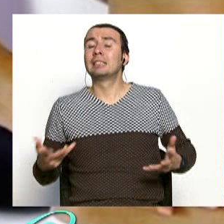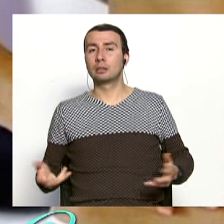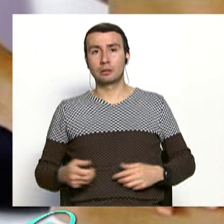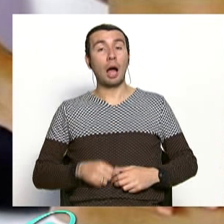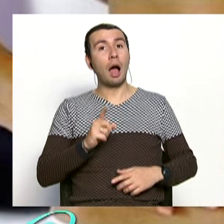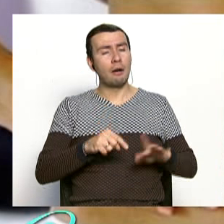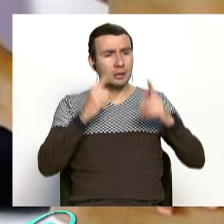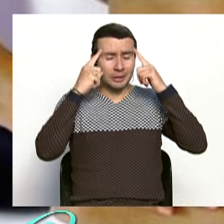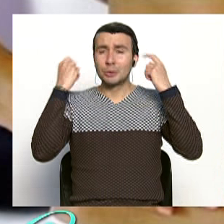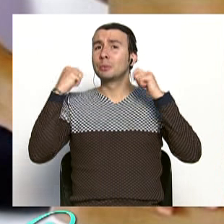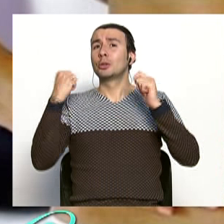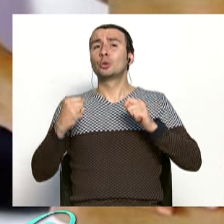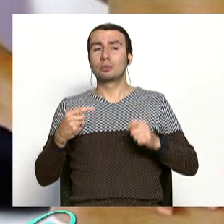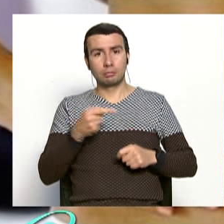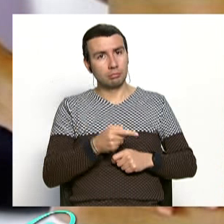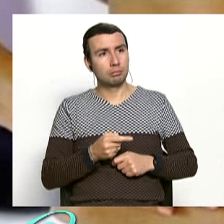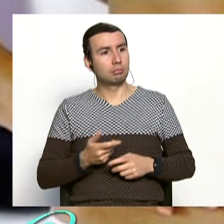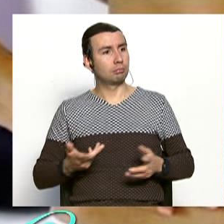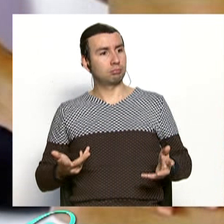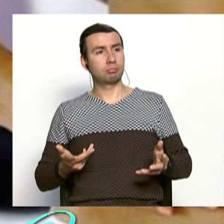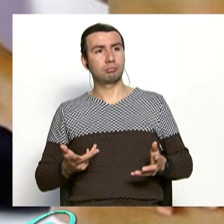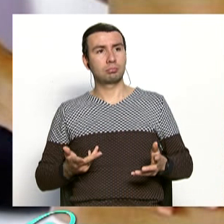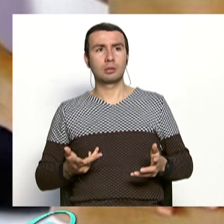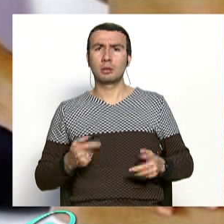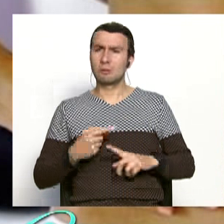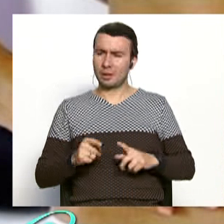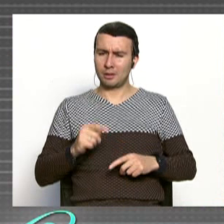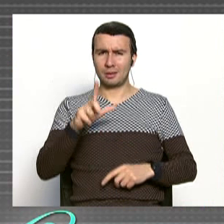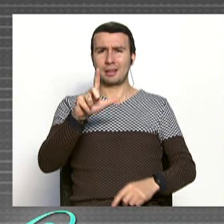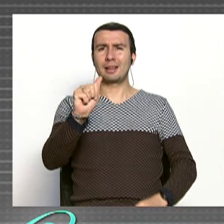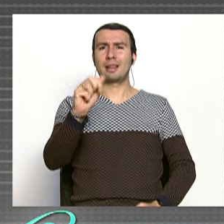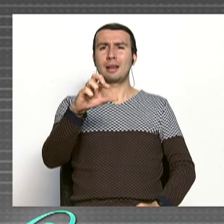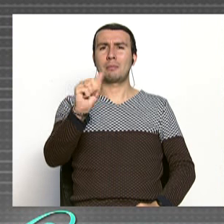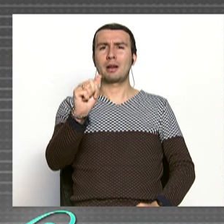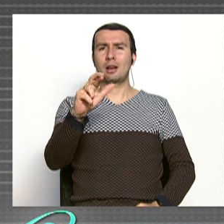el desespero la persona con el dolor Qué es una